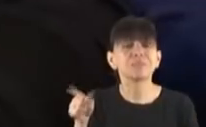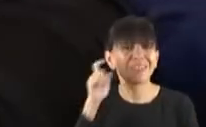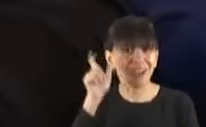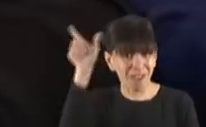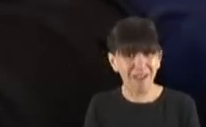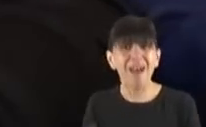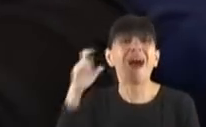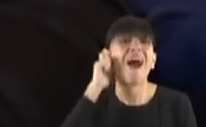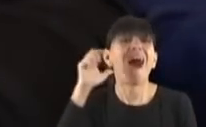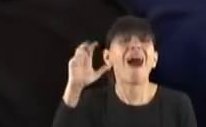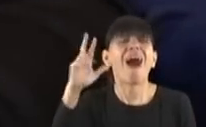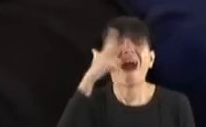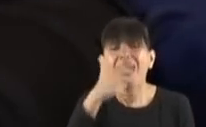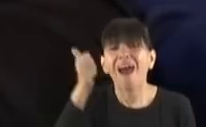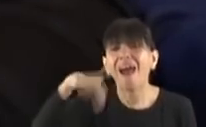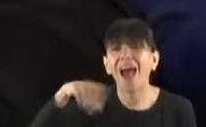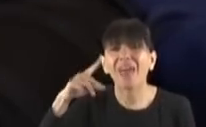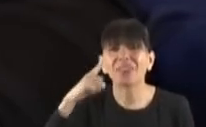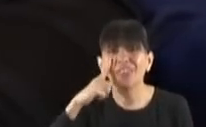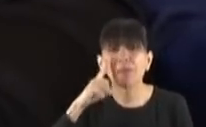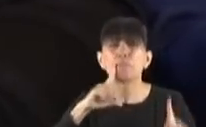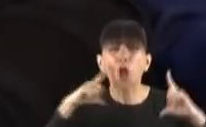Gandhi. No lo hubo.